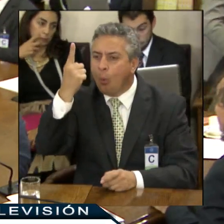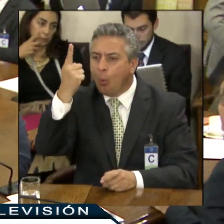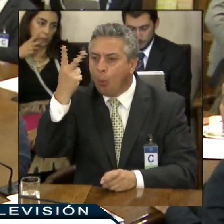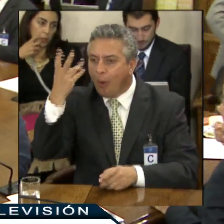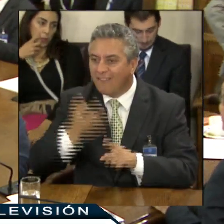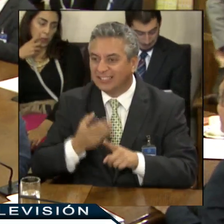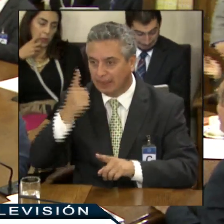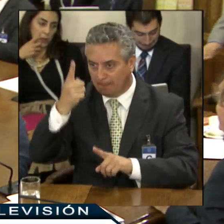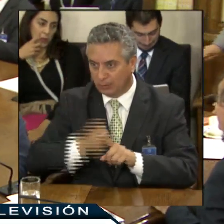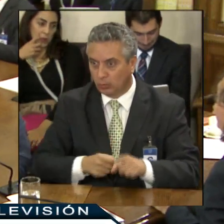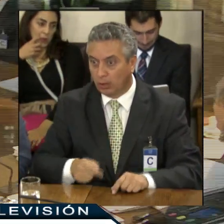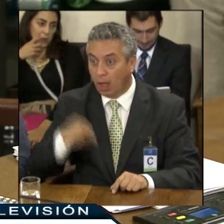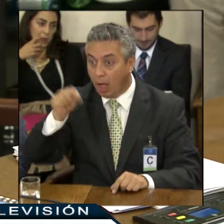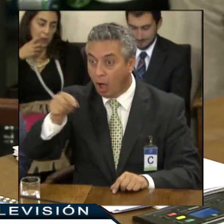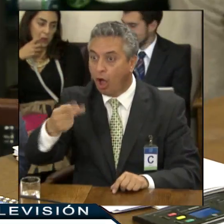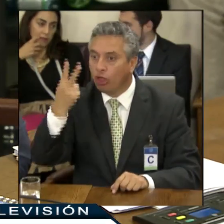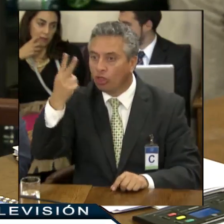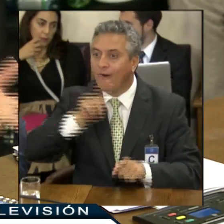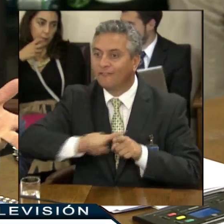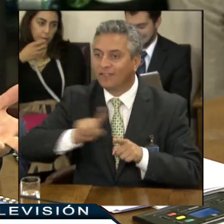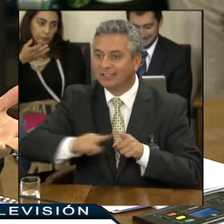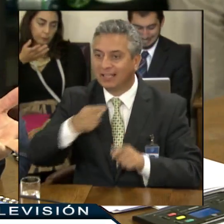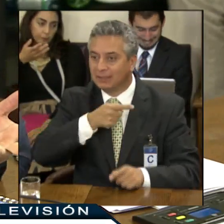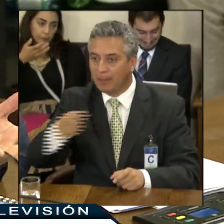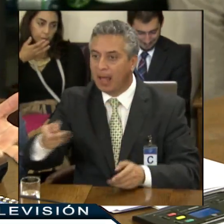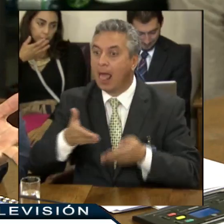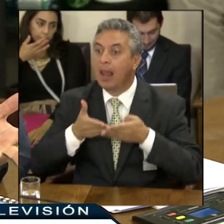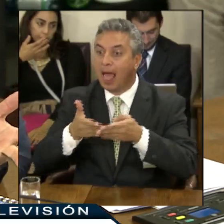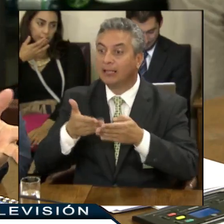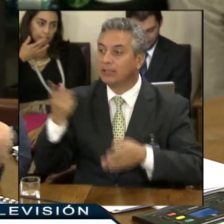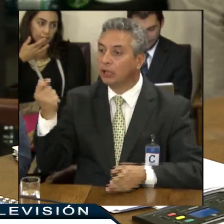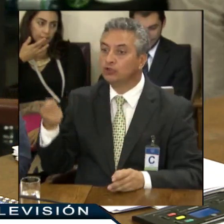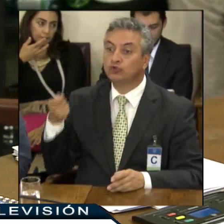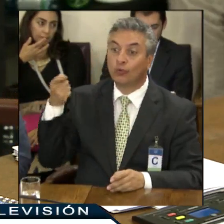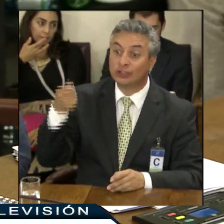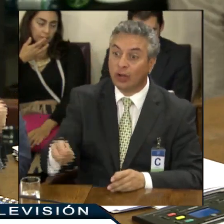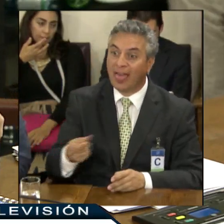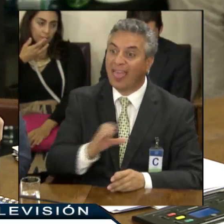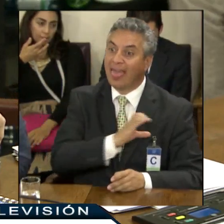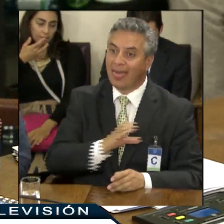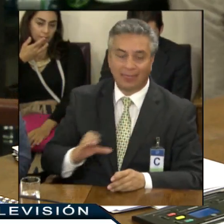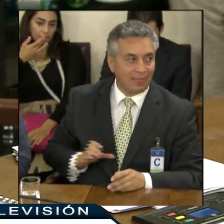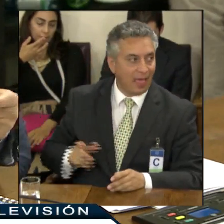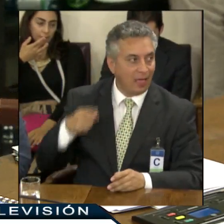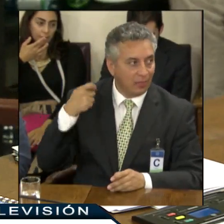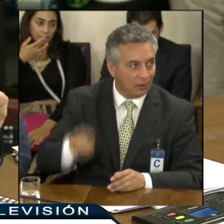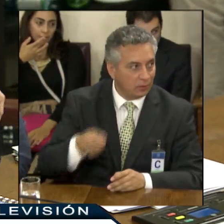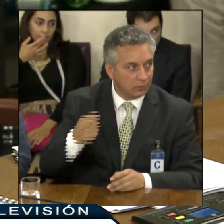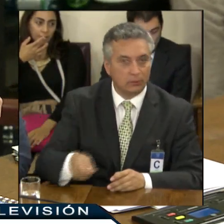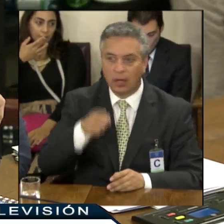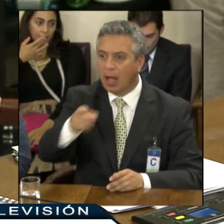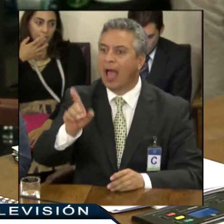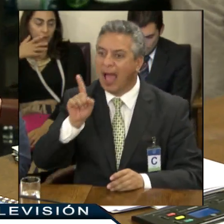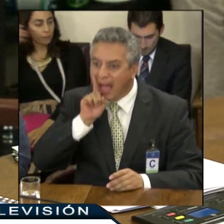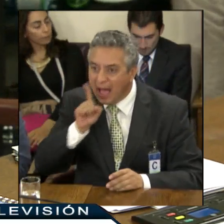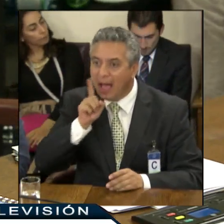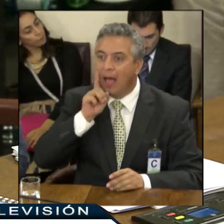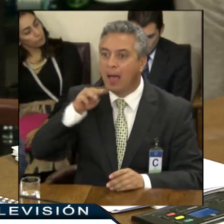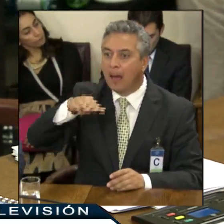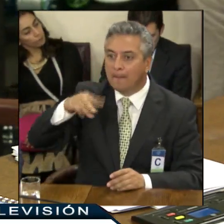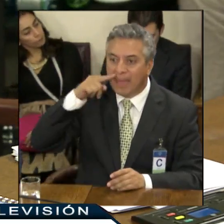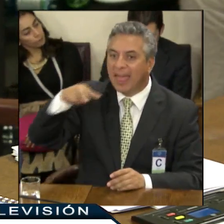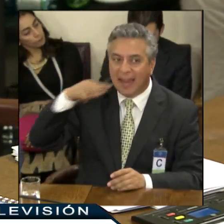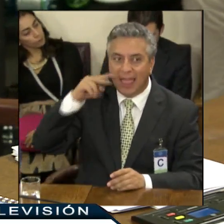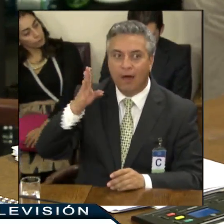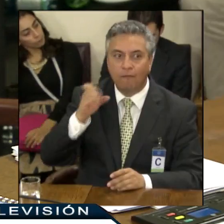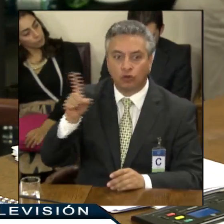mes hoy día va dos veces la semana y es una lancha subvencionada por el estado hay hay minibuses que son subvencionados por